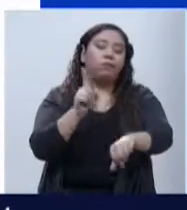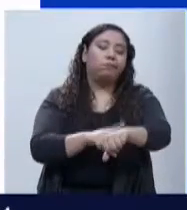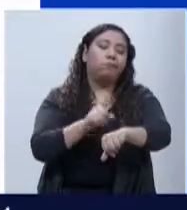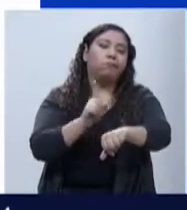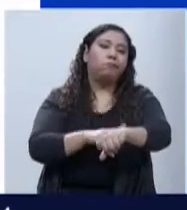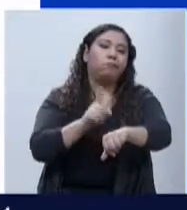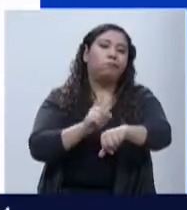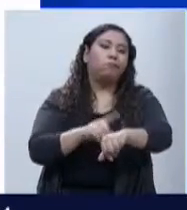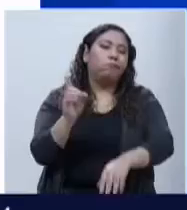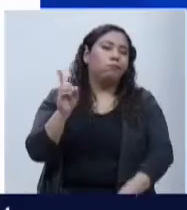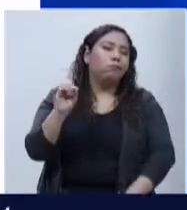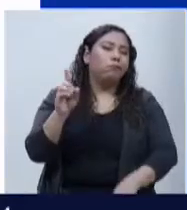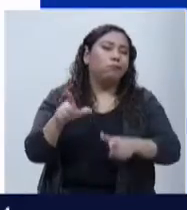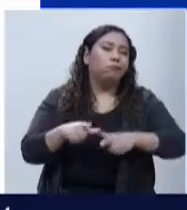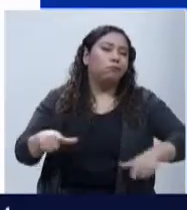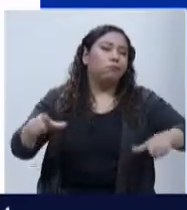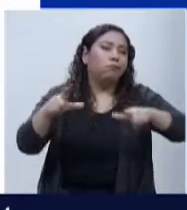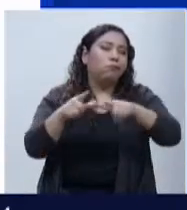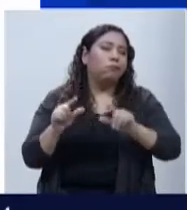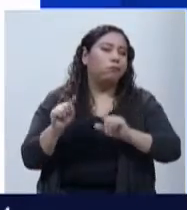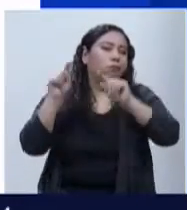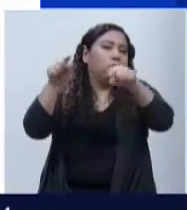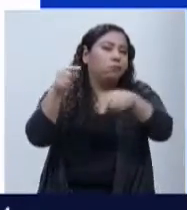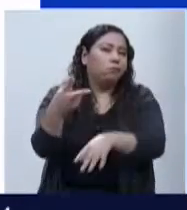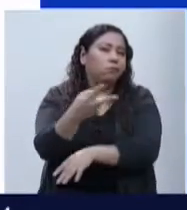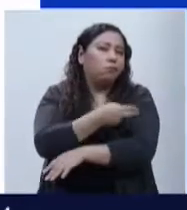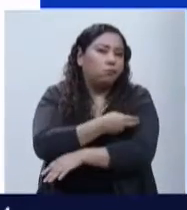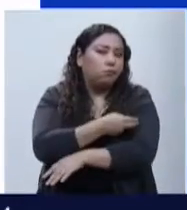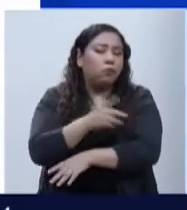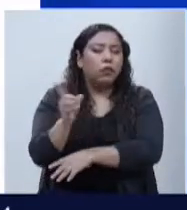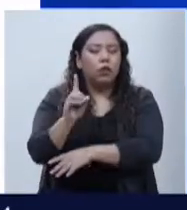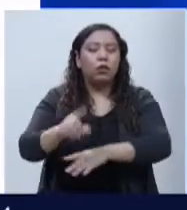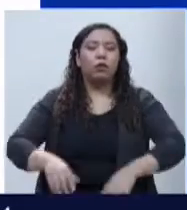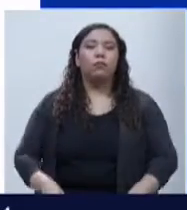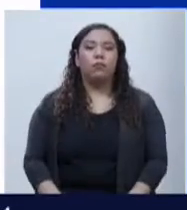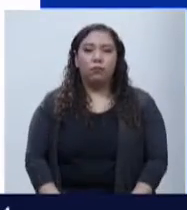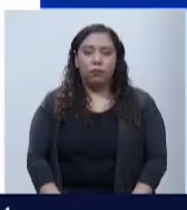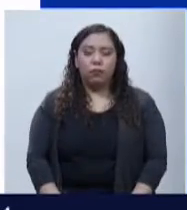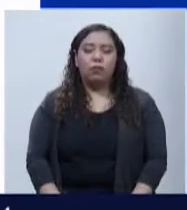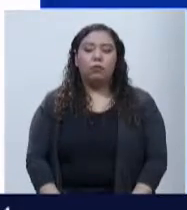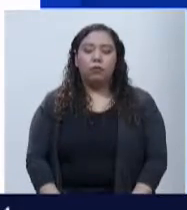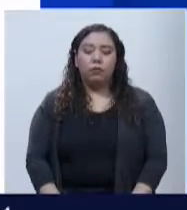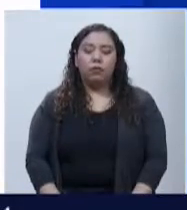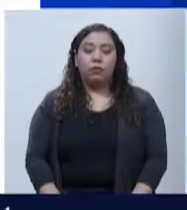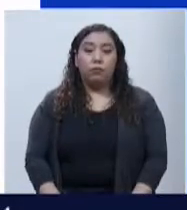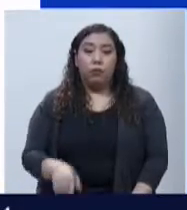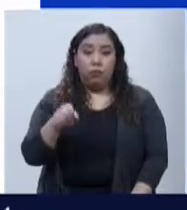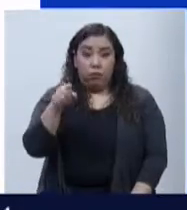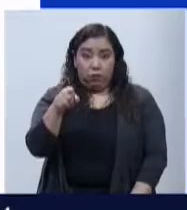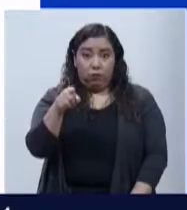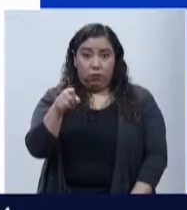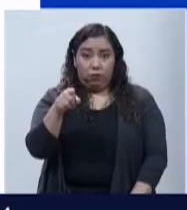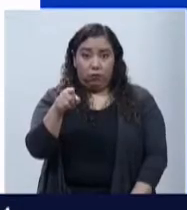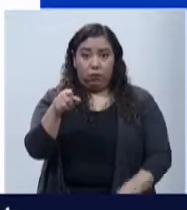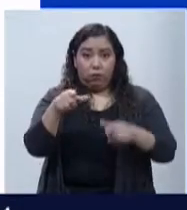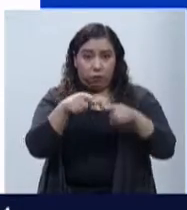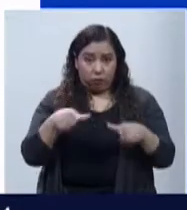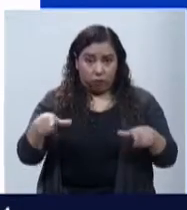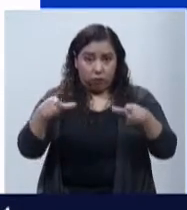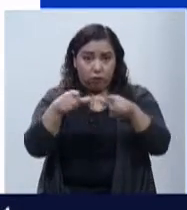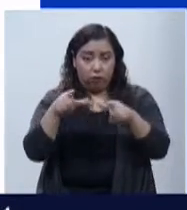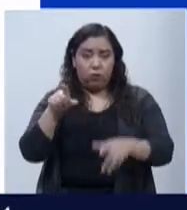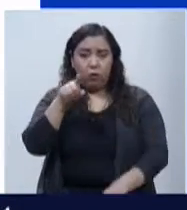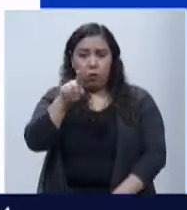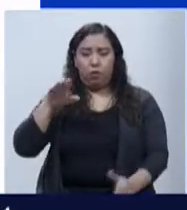el centro de vacunación al que debe acudir en el puesto de vacunación usted deberá presentar la